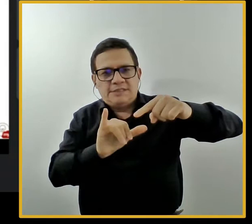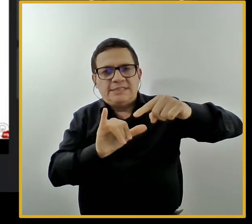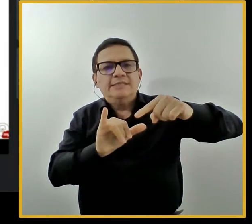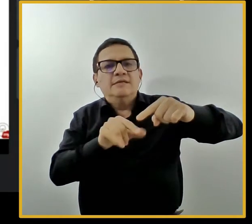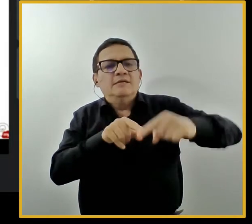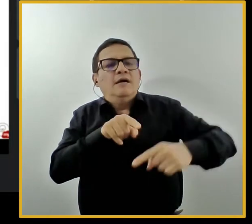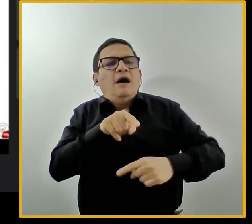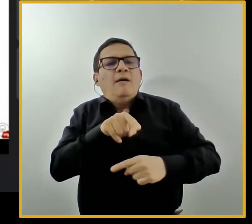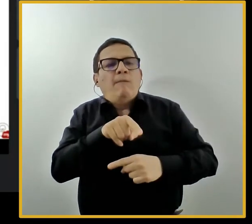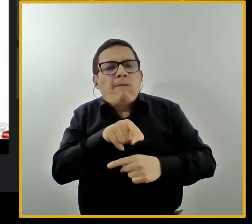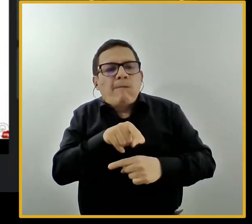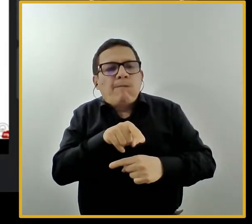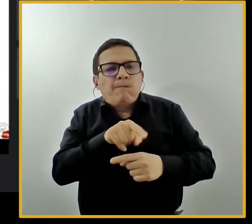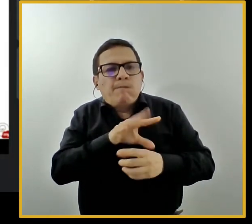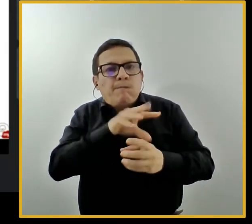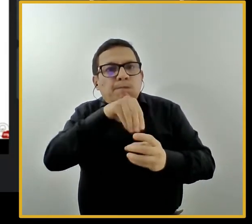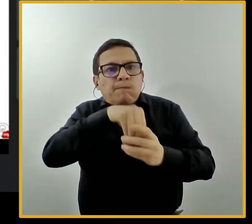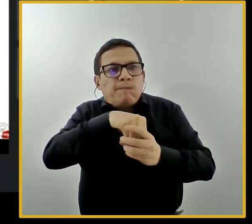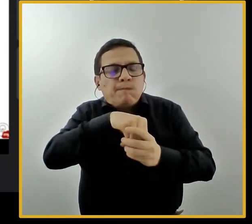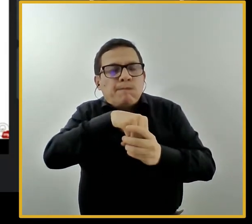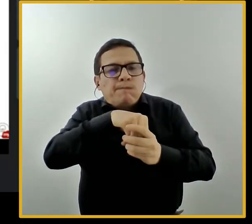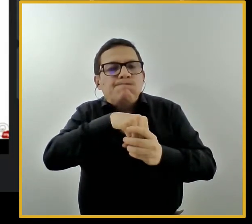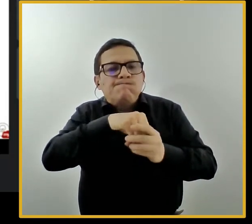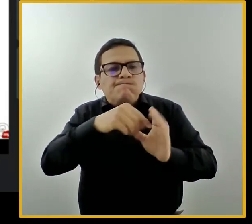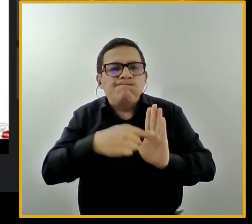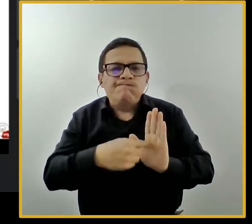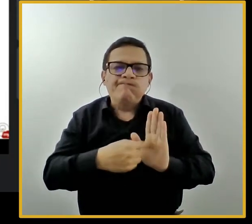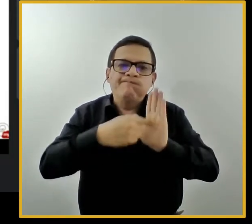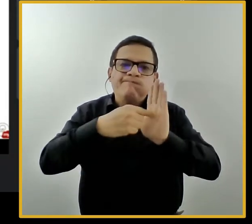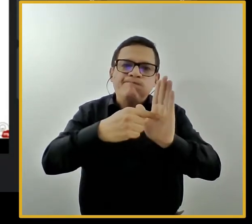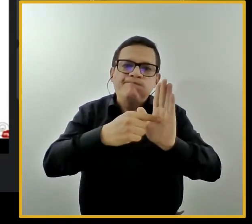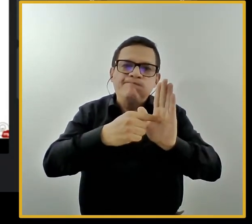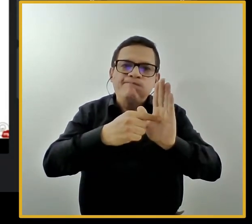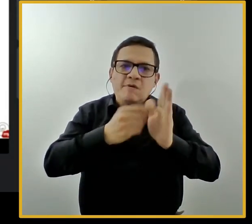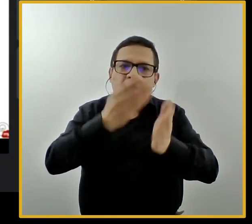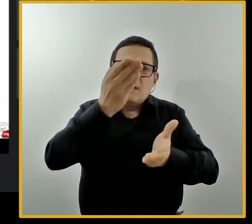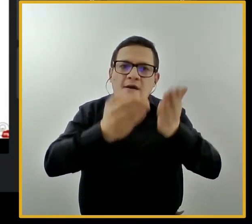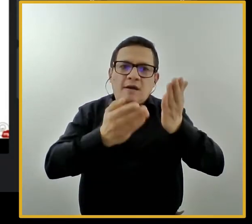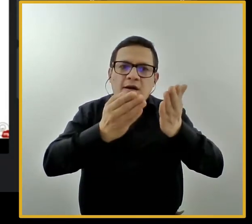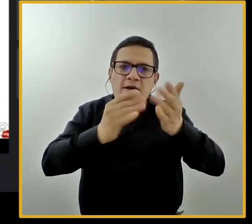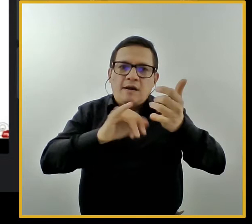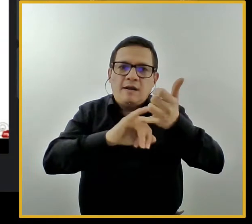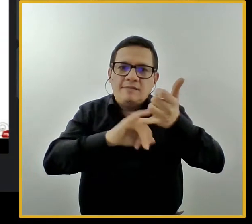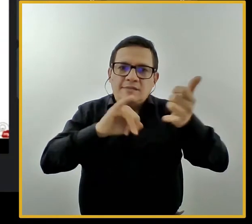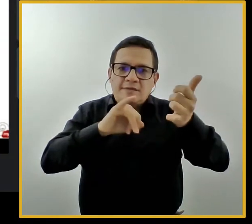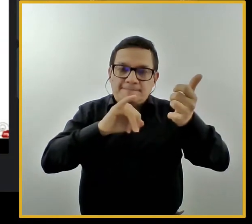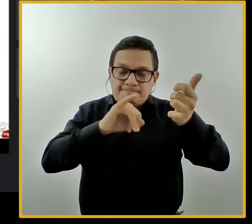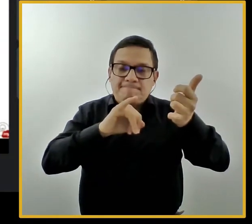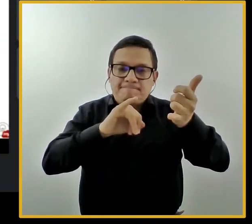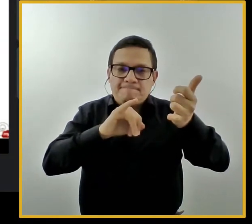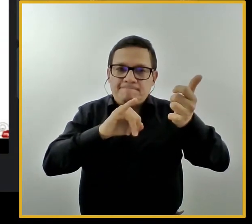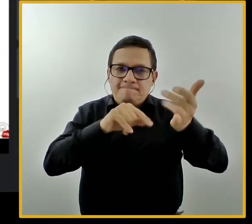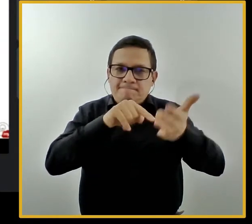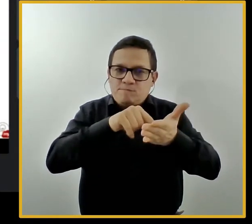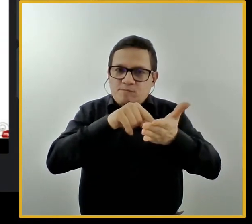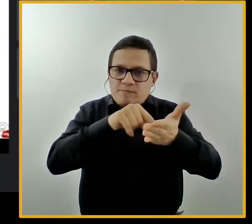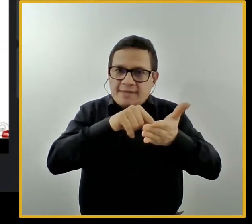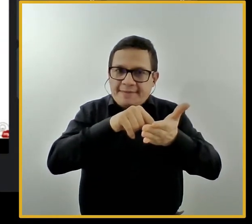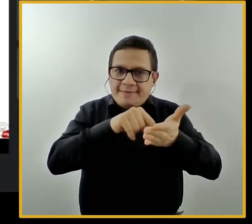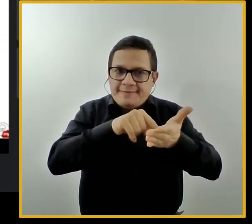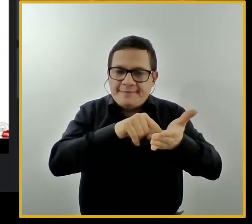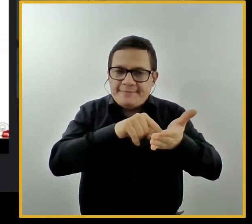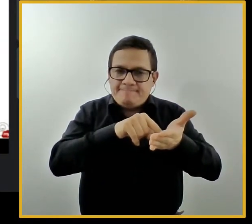está claramente pues expresada en términos de esa variable independiente. Entonces, si yo logro allí